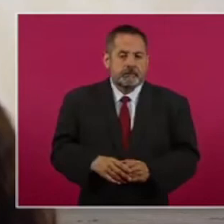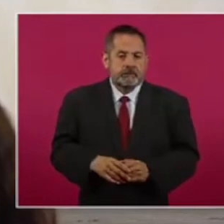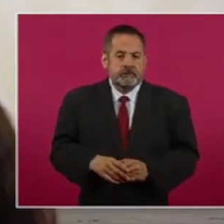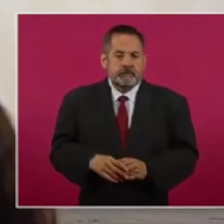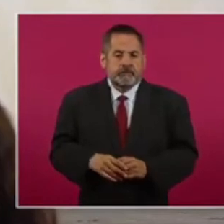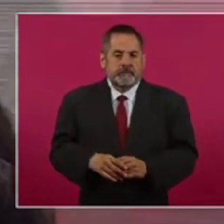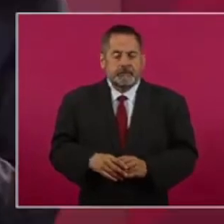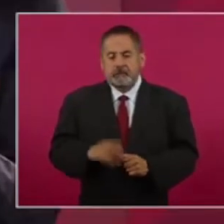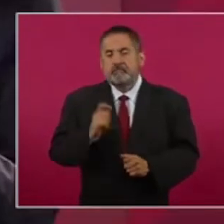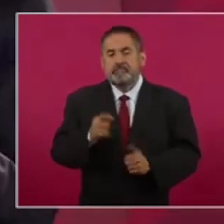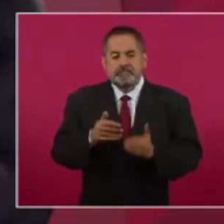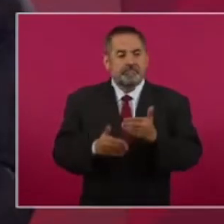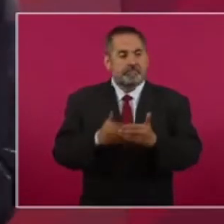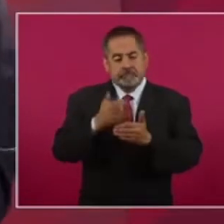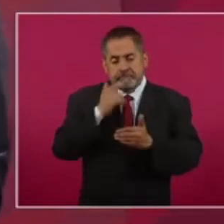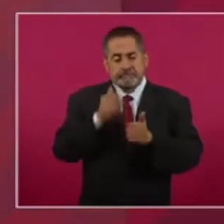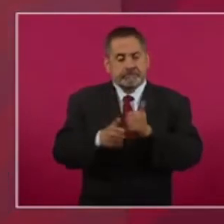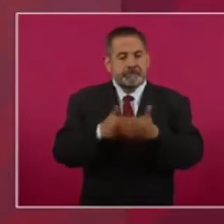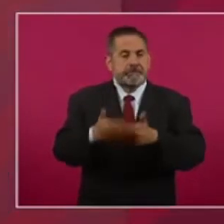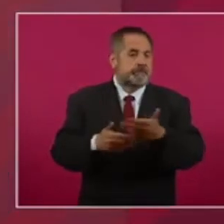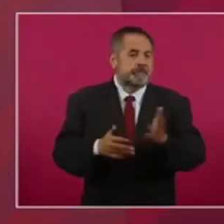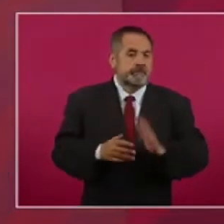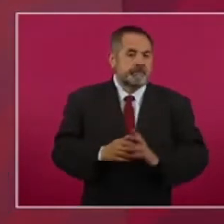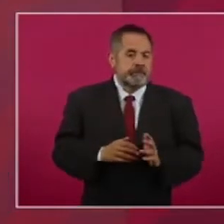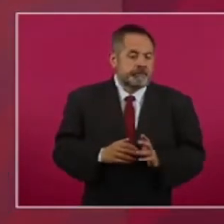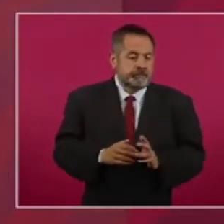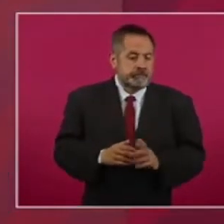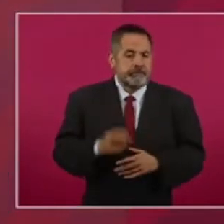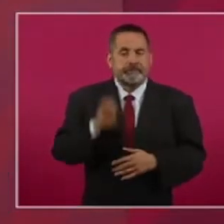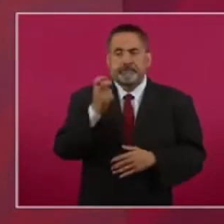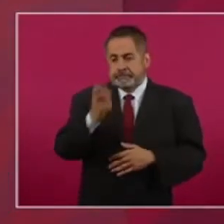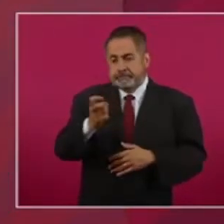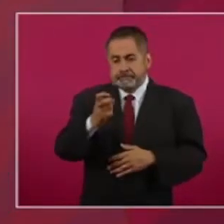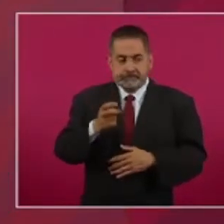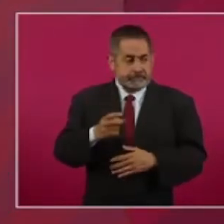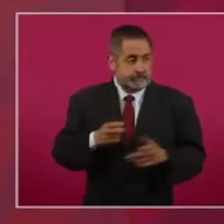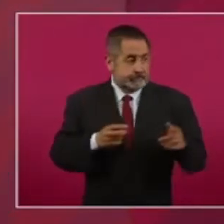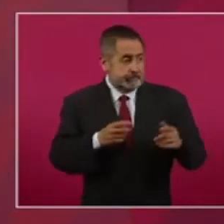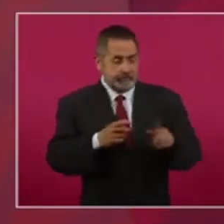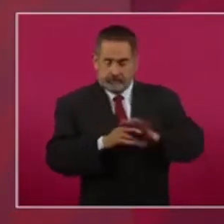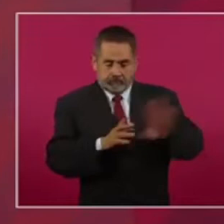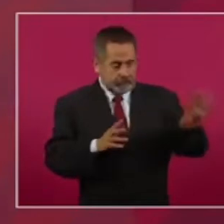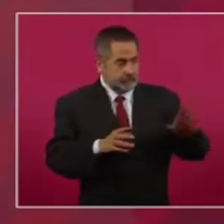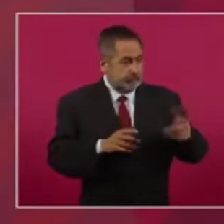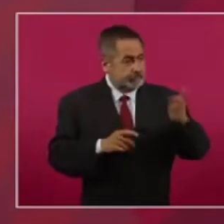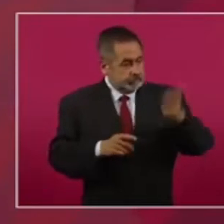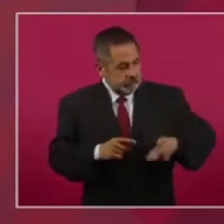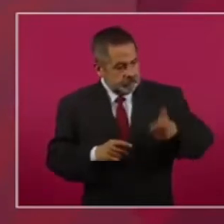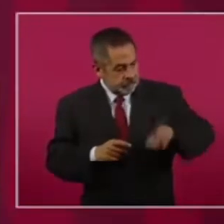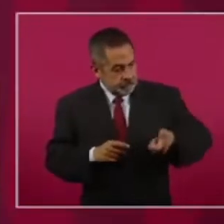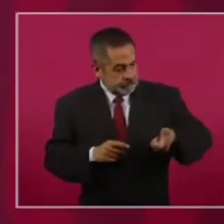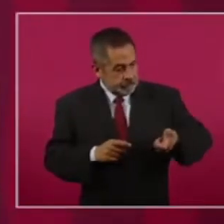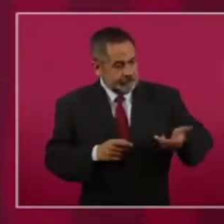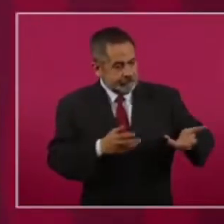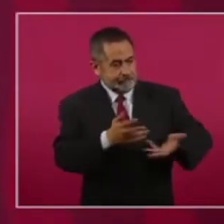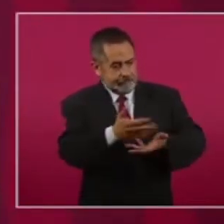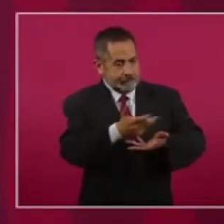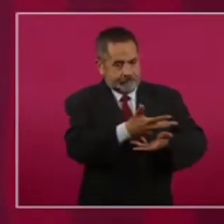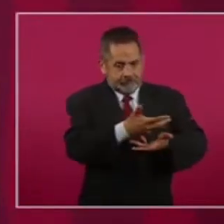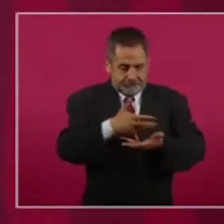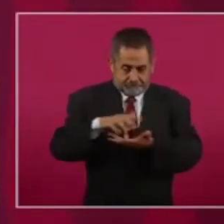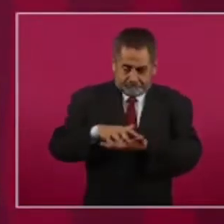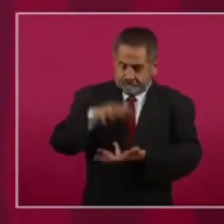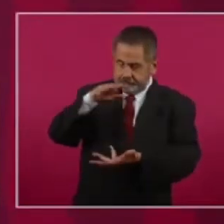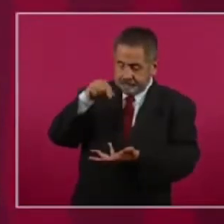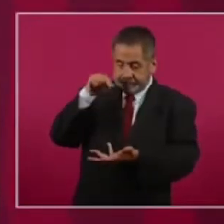Y se ha avanzado, bueno, porque así tenemos ingresos y ese es el dinero que se